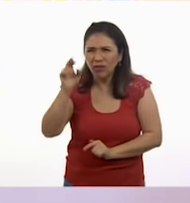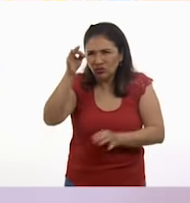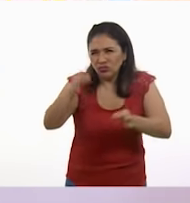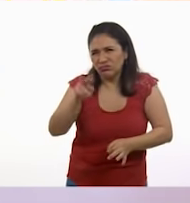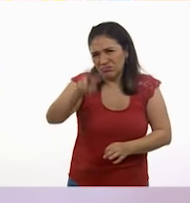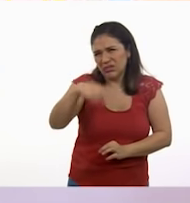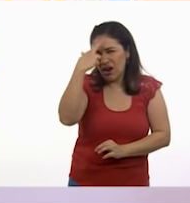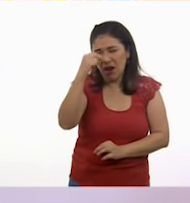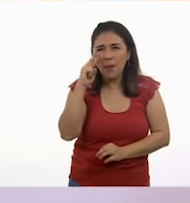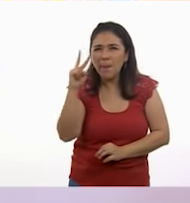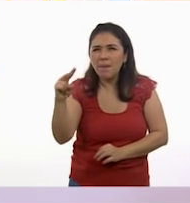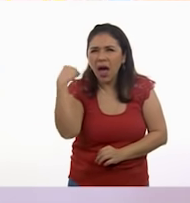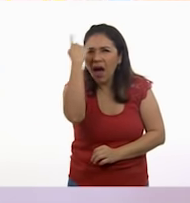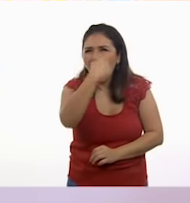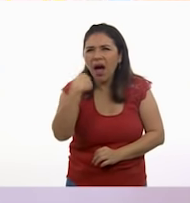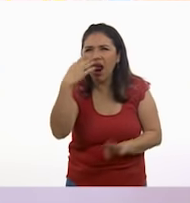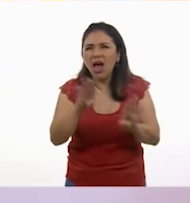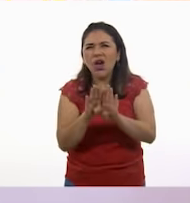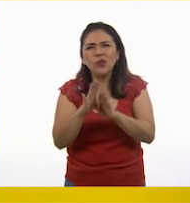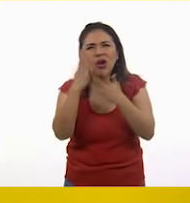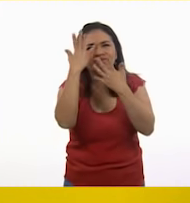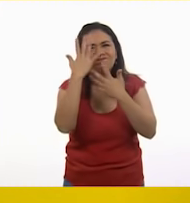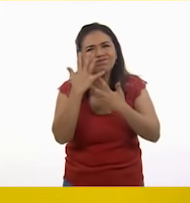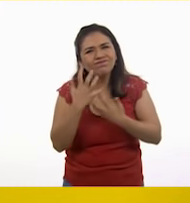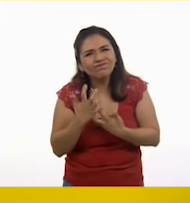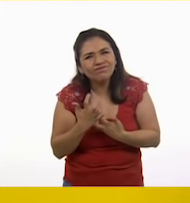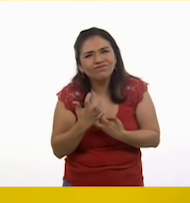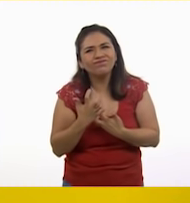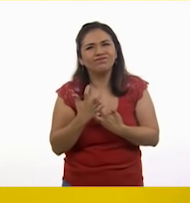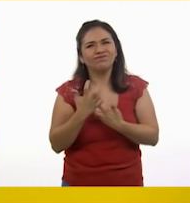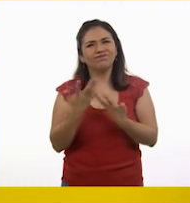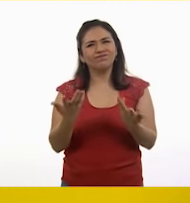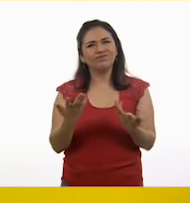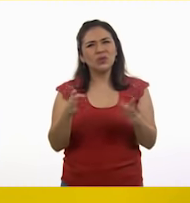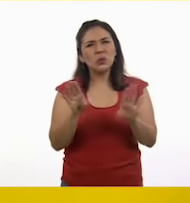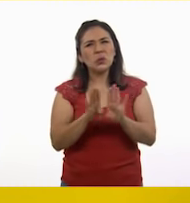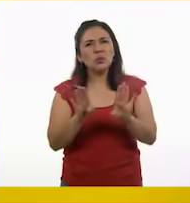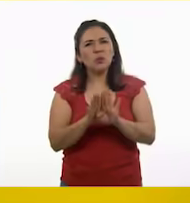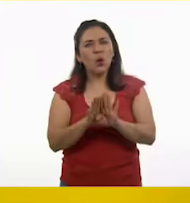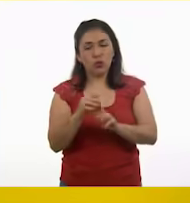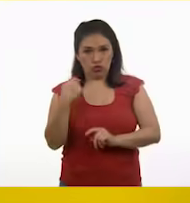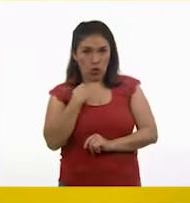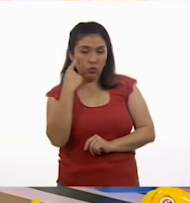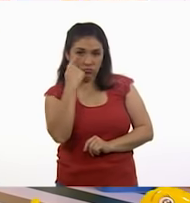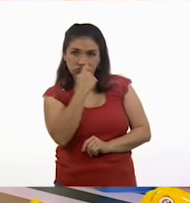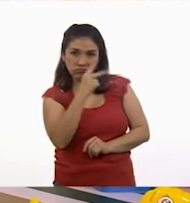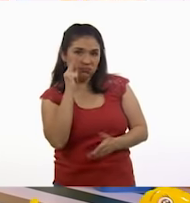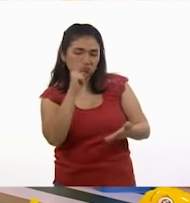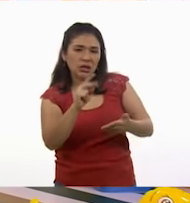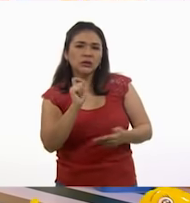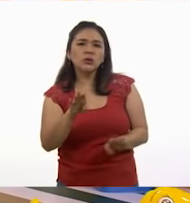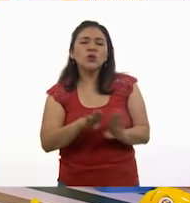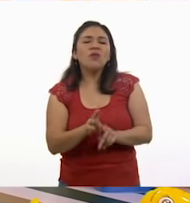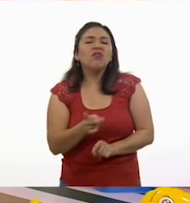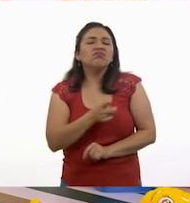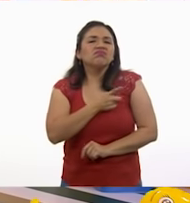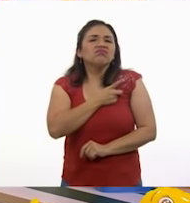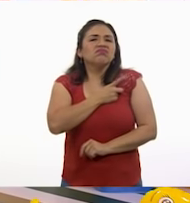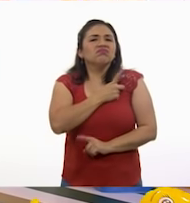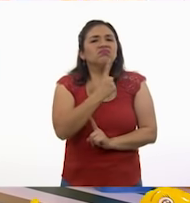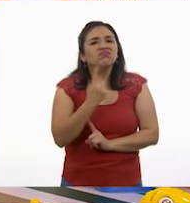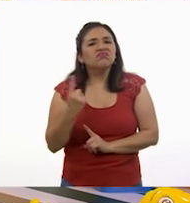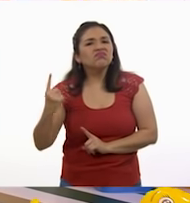dice brits a un semblante de tristeza incluso cómo de bueno desde el punto de vista de soledad verdad